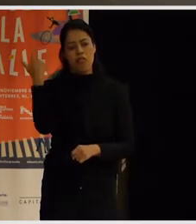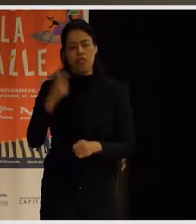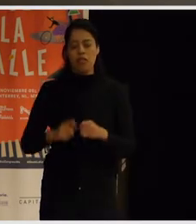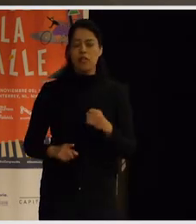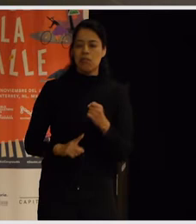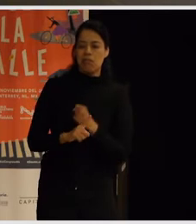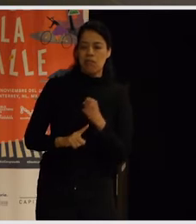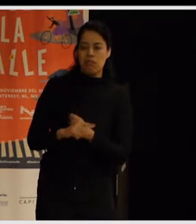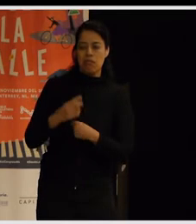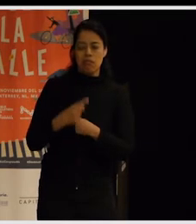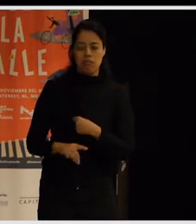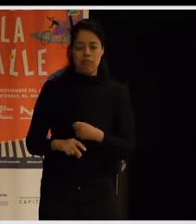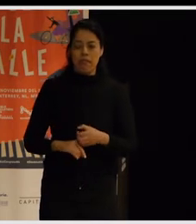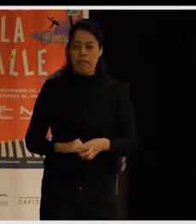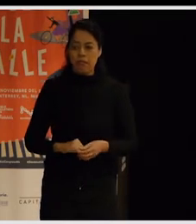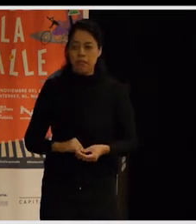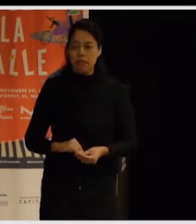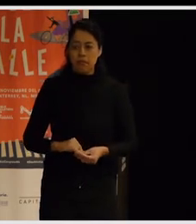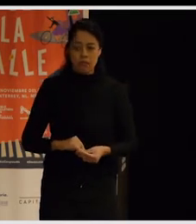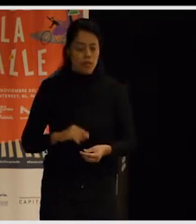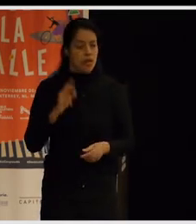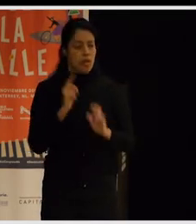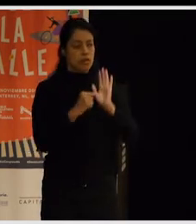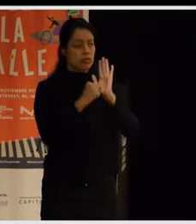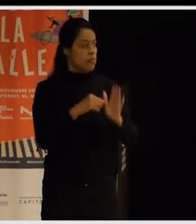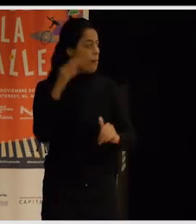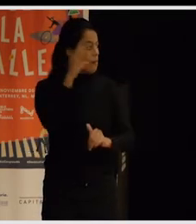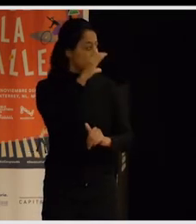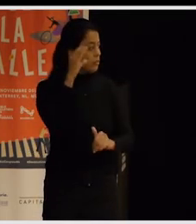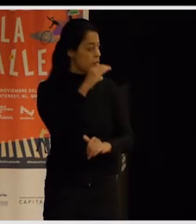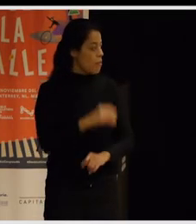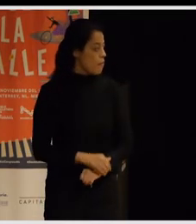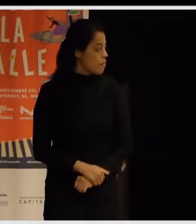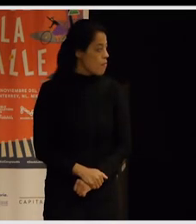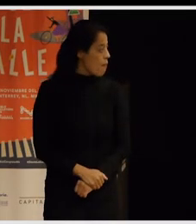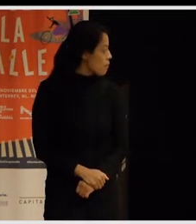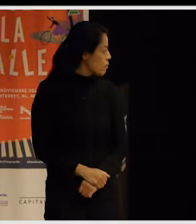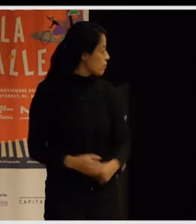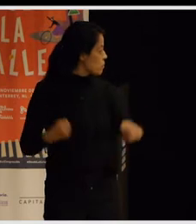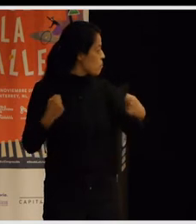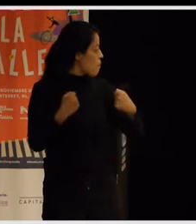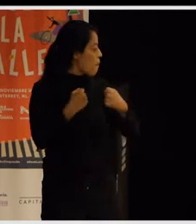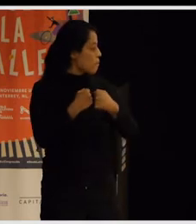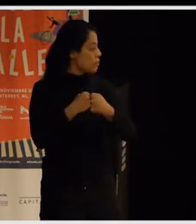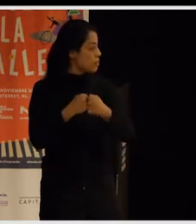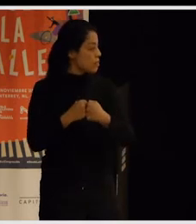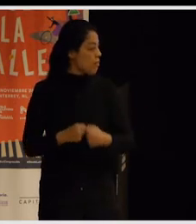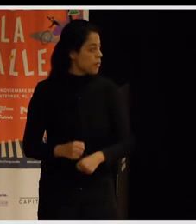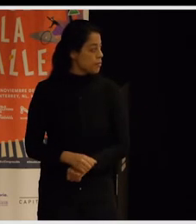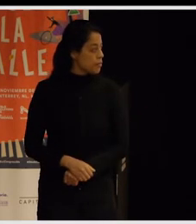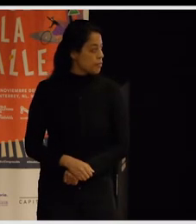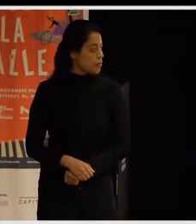aquí aunque bueno los grupos son unas fotos de la frontera que somos en un raid binacional que